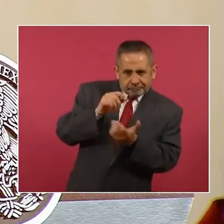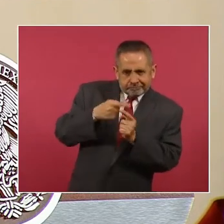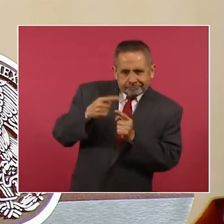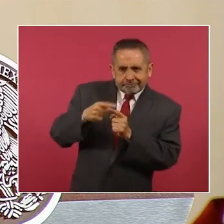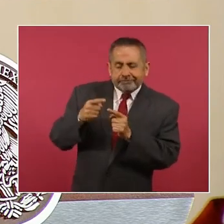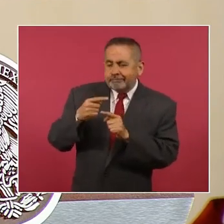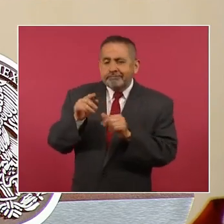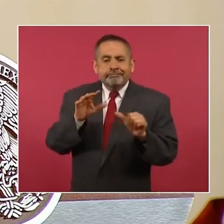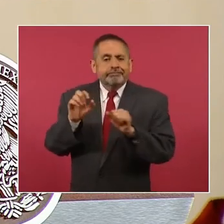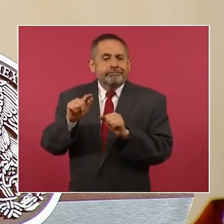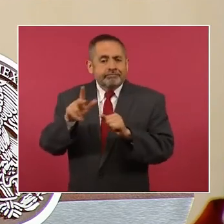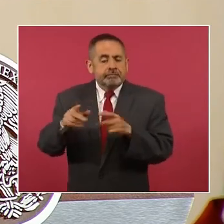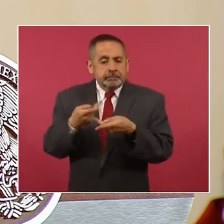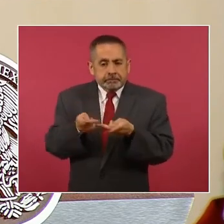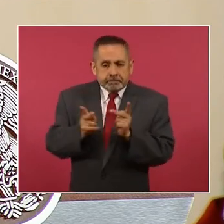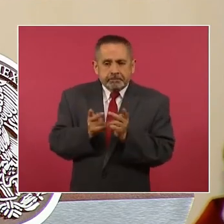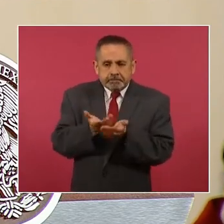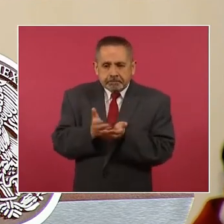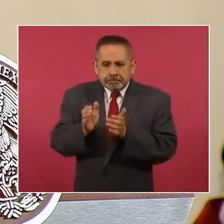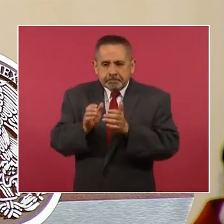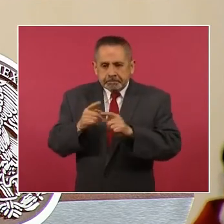675 vasijas completas,